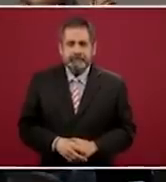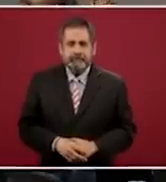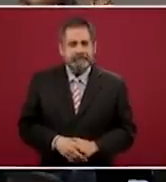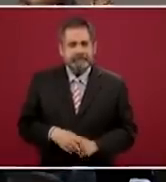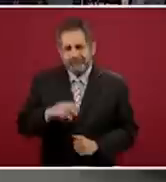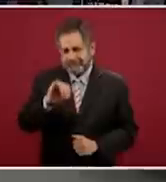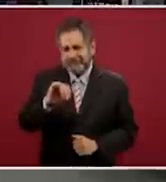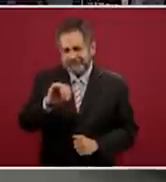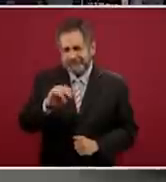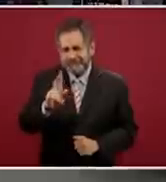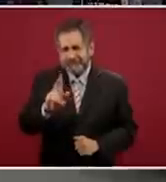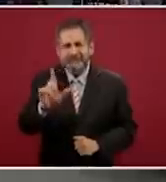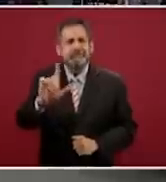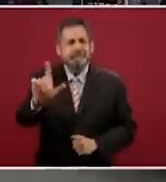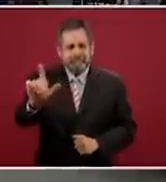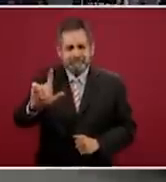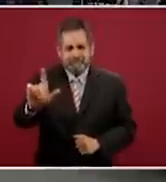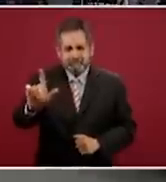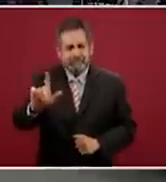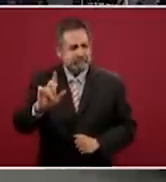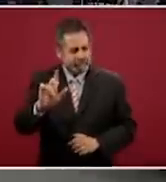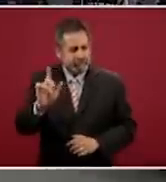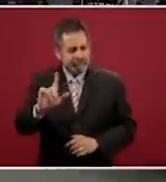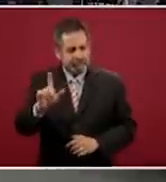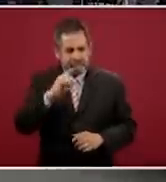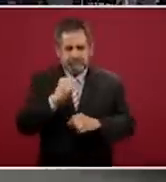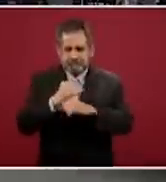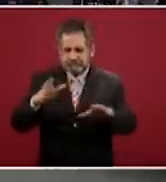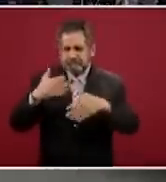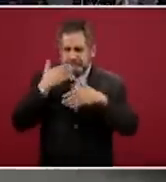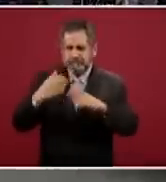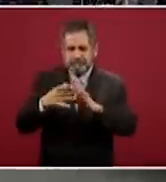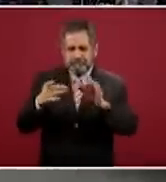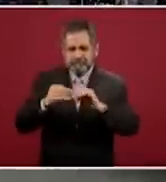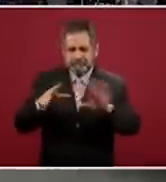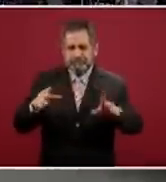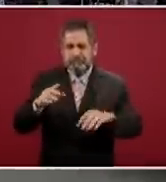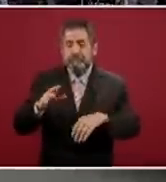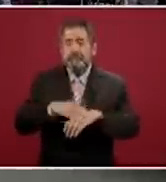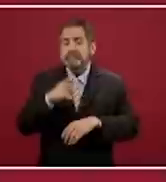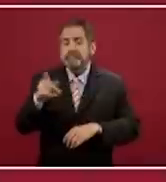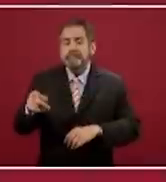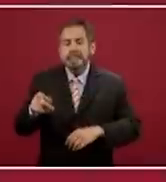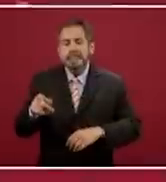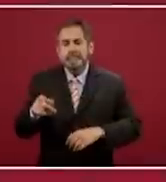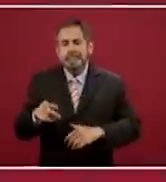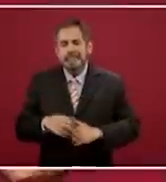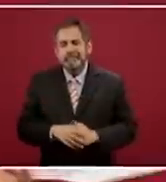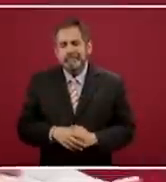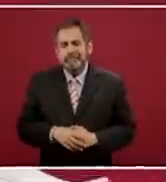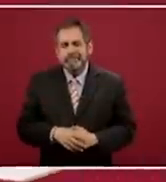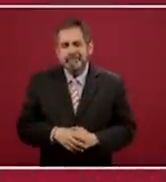Sí, pero el lunes informamos bien, porque es